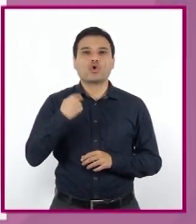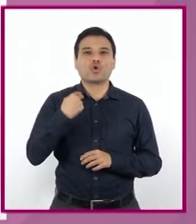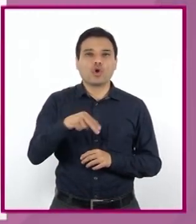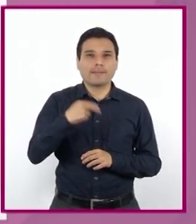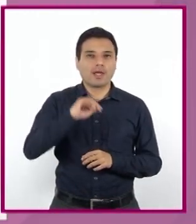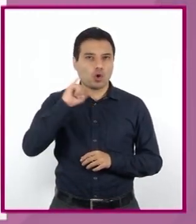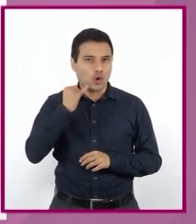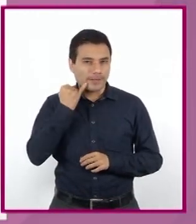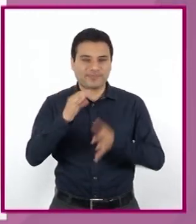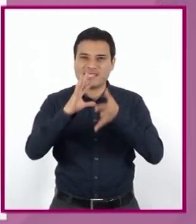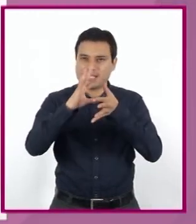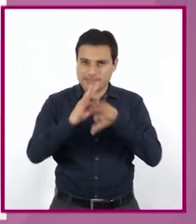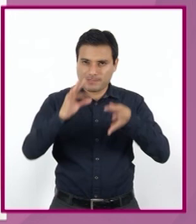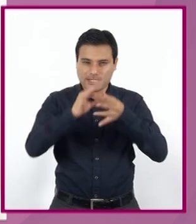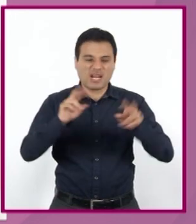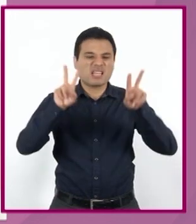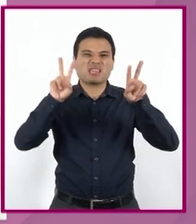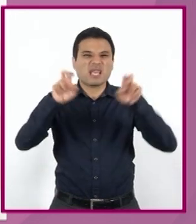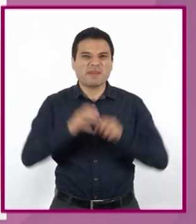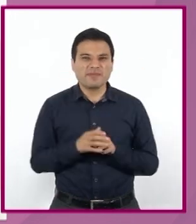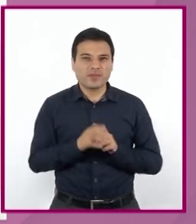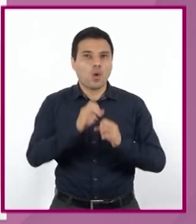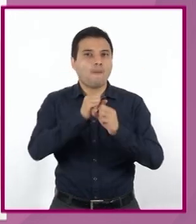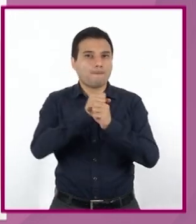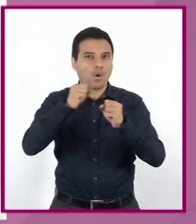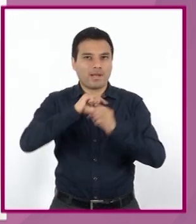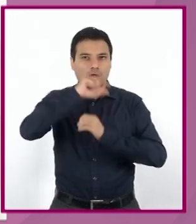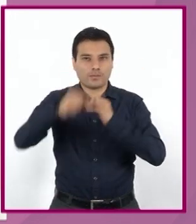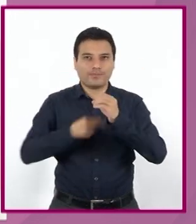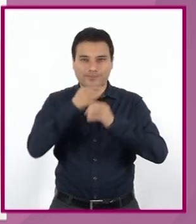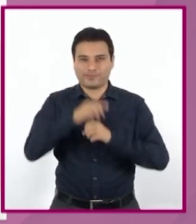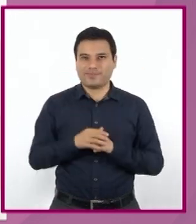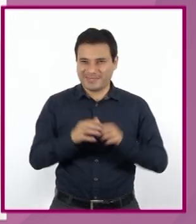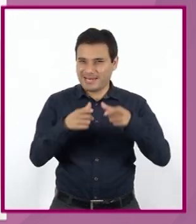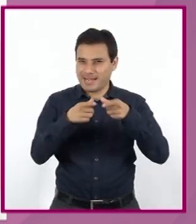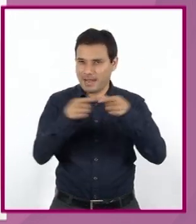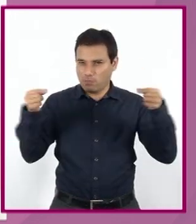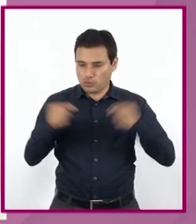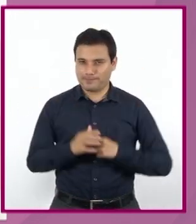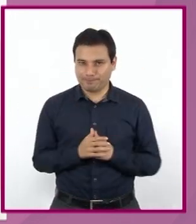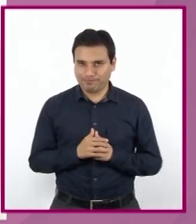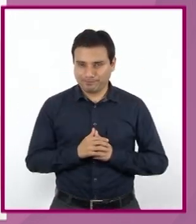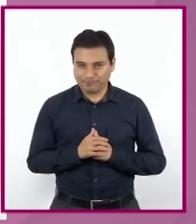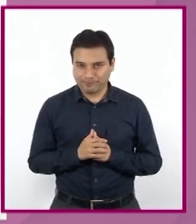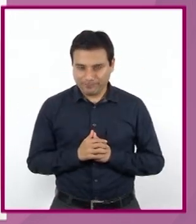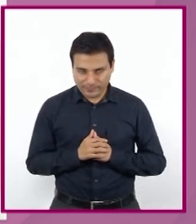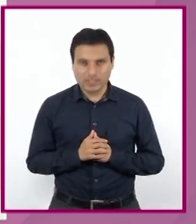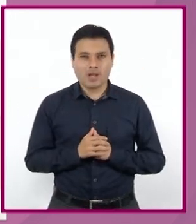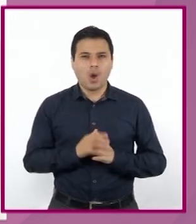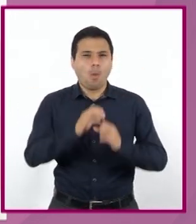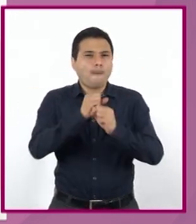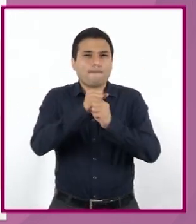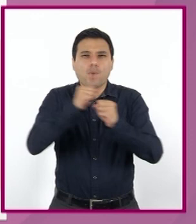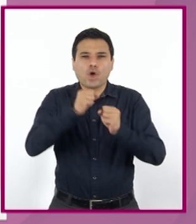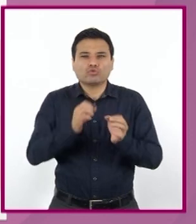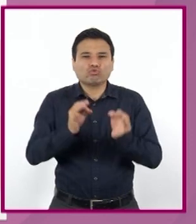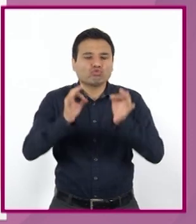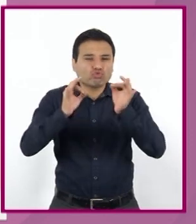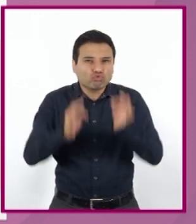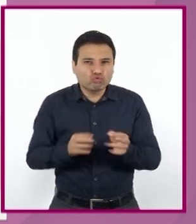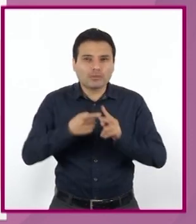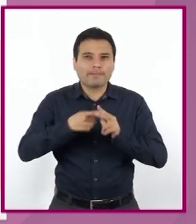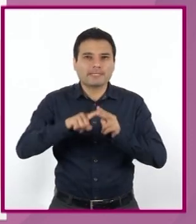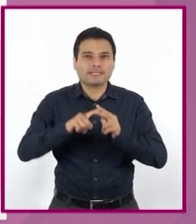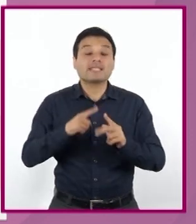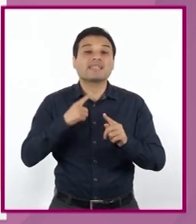y les voy a explicar el tema sobre las bombas nucleares de Hiroshima y Nagasaki. Los ataques nucleares fueron originados por